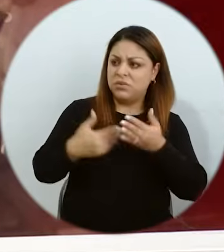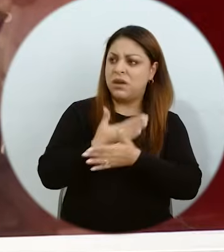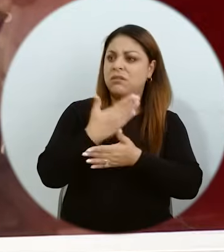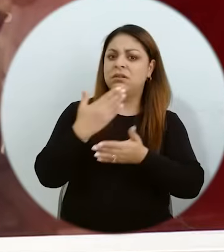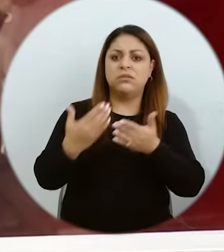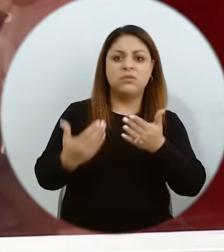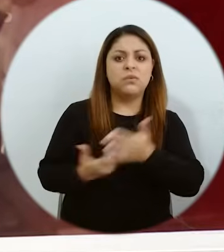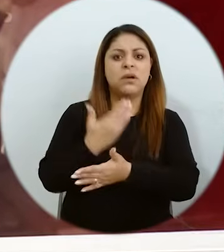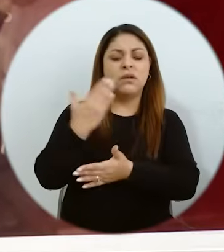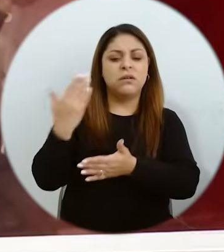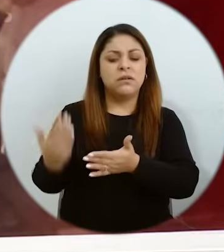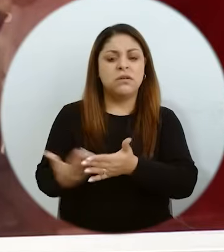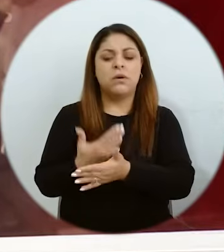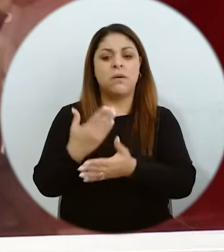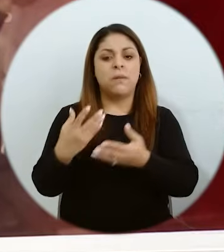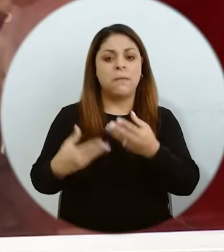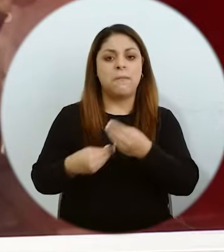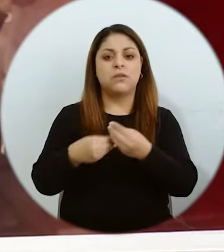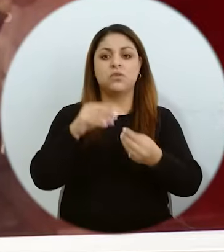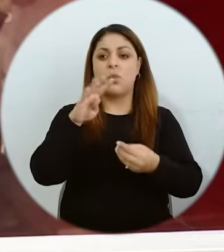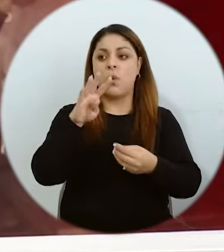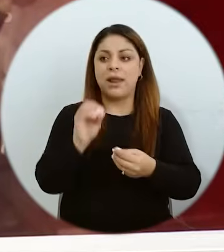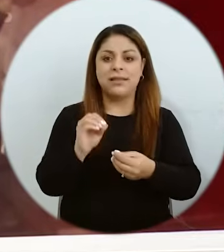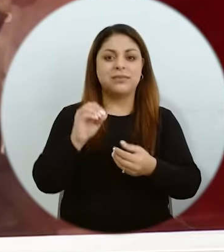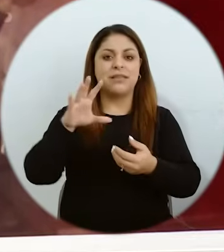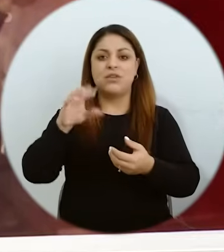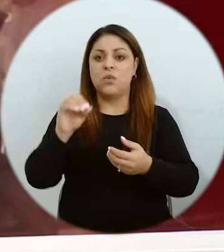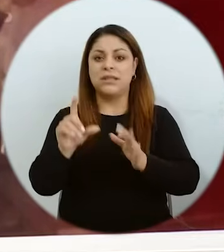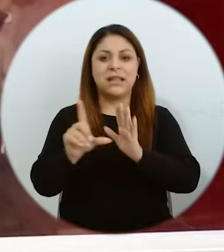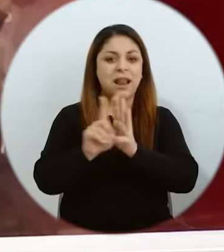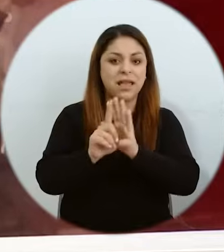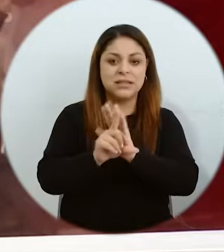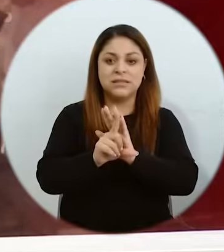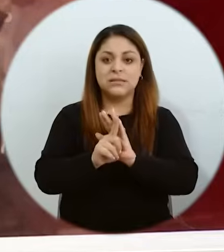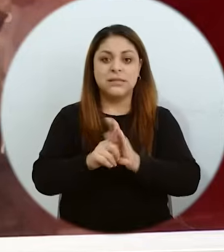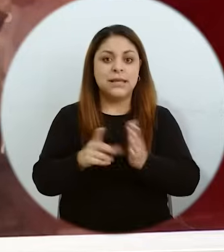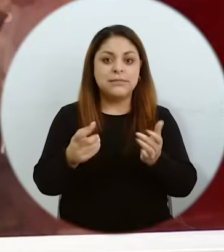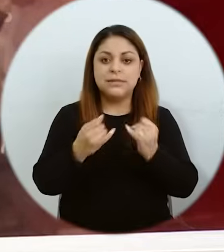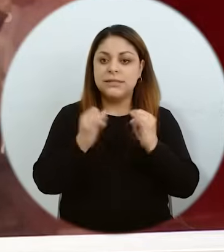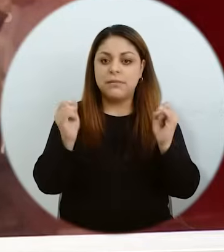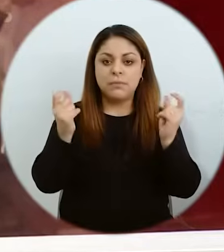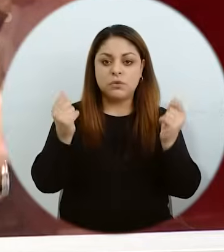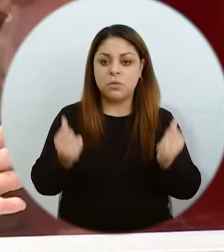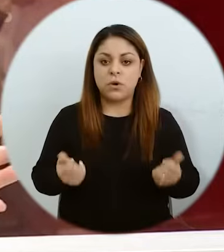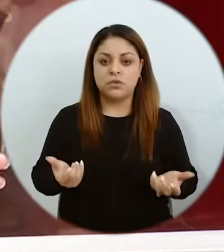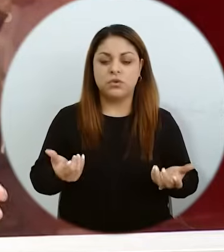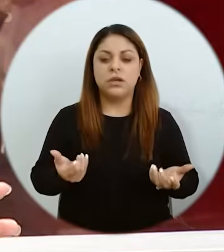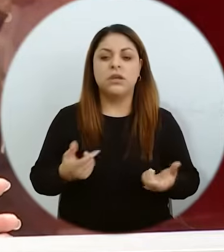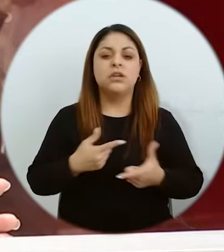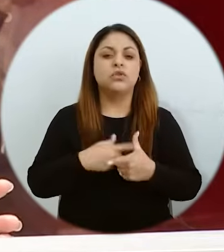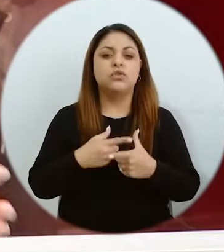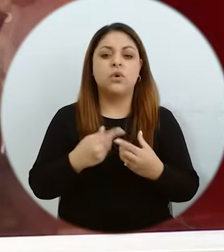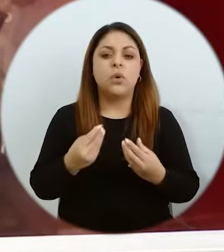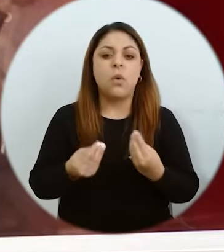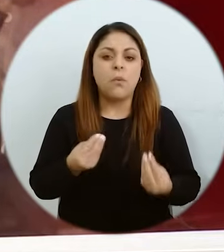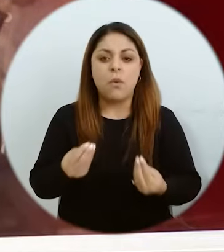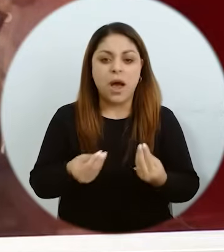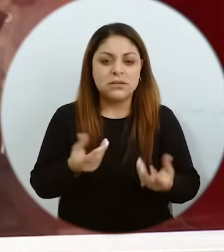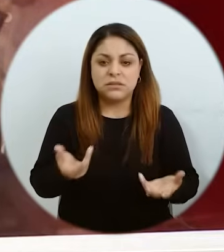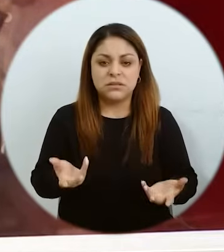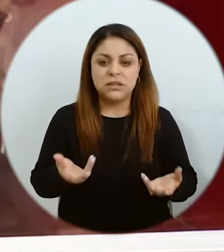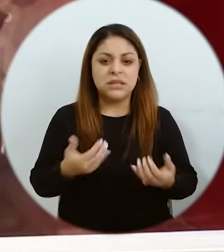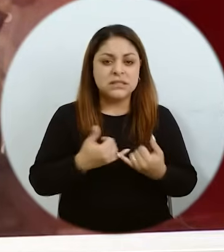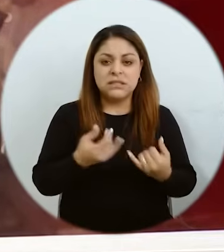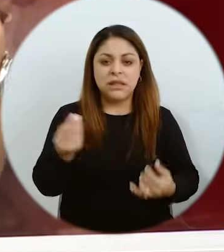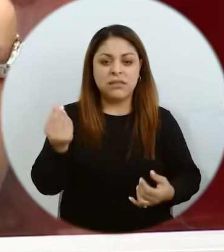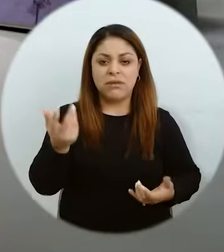leyes que impactan al Poder Judicial, muchas de ellas sin presupuesto. Entonces es cómo hacemos chocolate sin